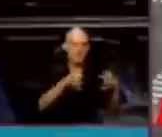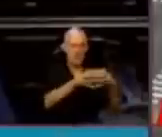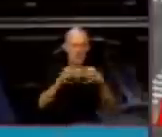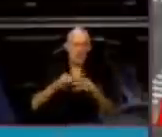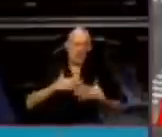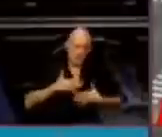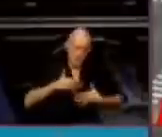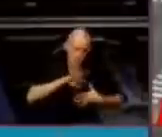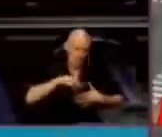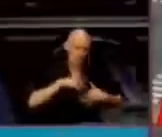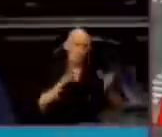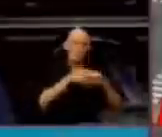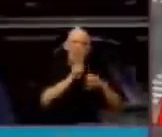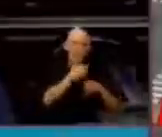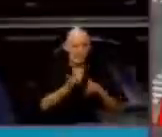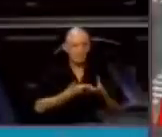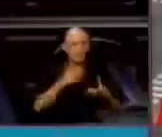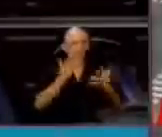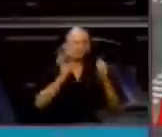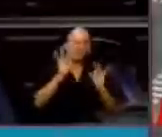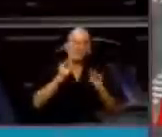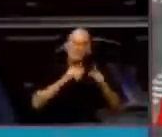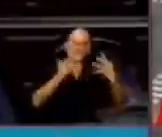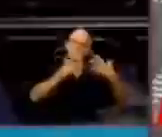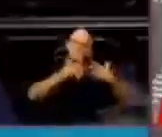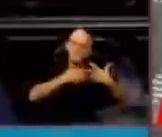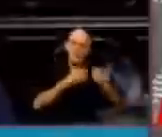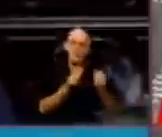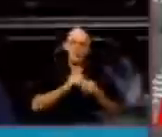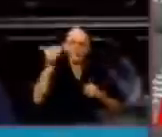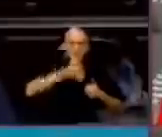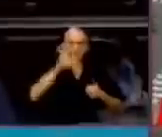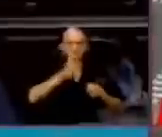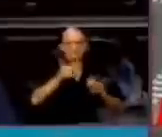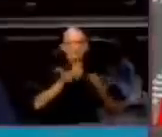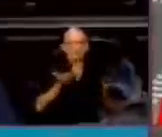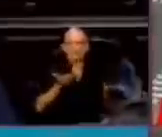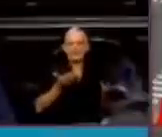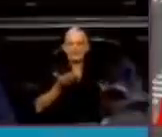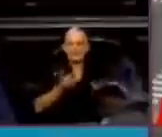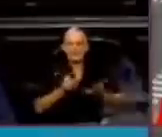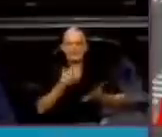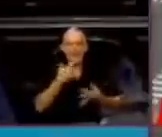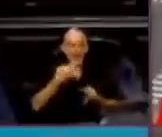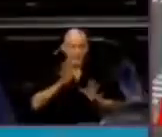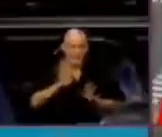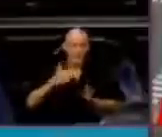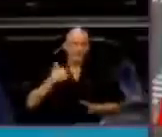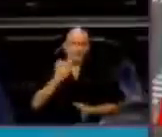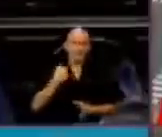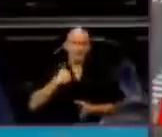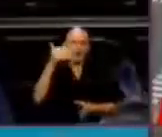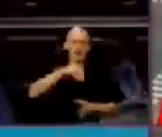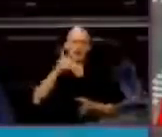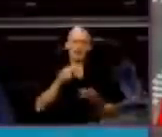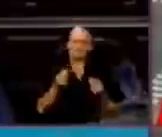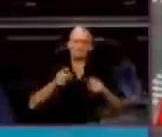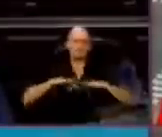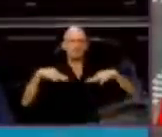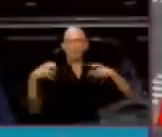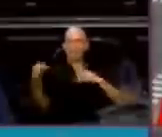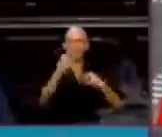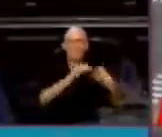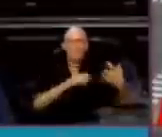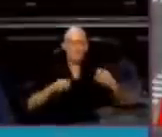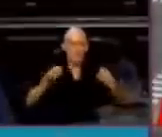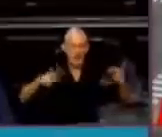No es que hay que tener ideas extraordinarias, pero sí ideas modernas. Y veo que muchos jóvenes empiezan a tener